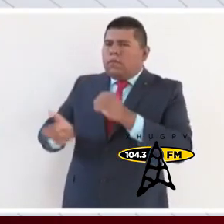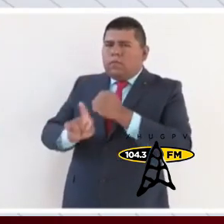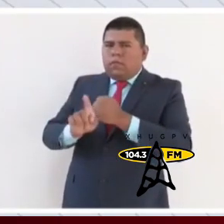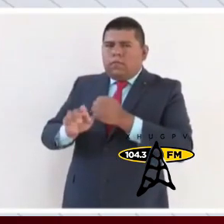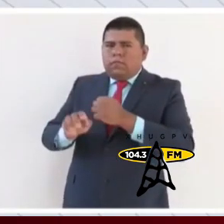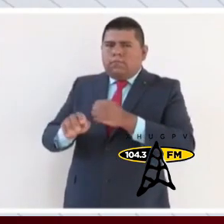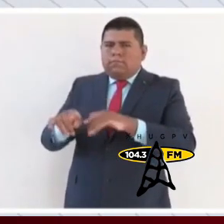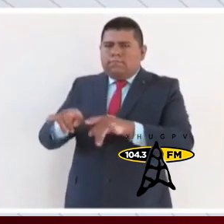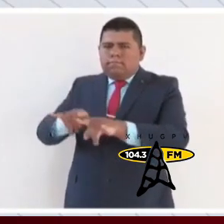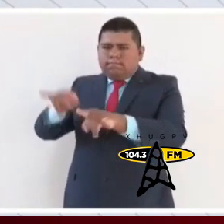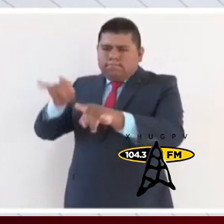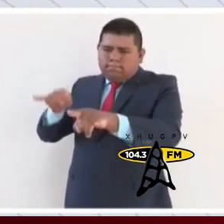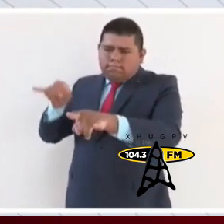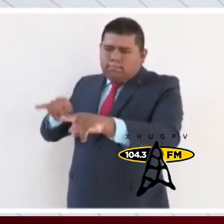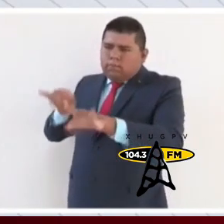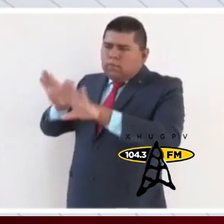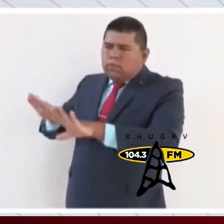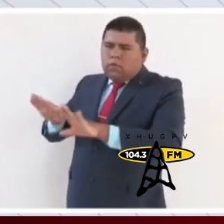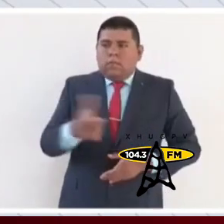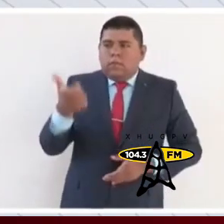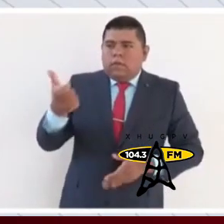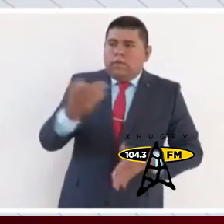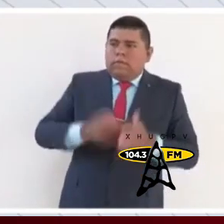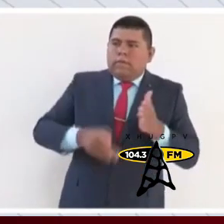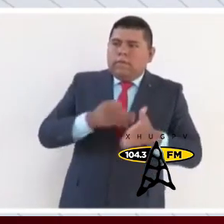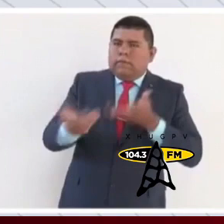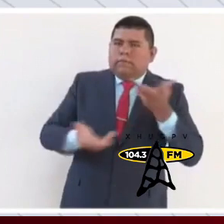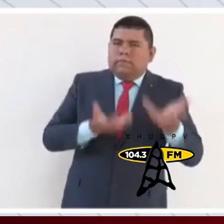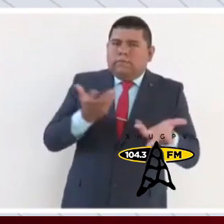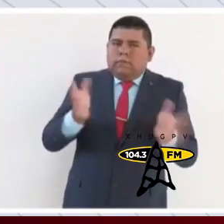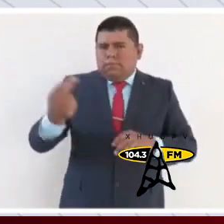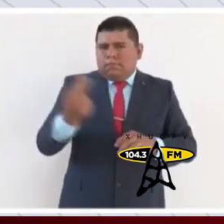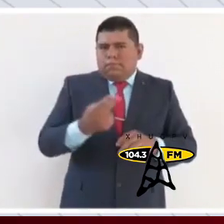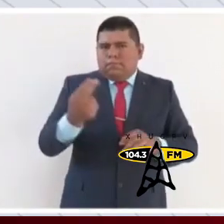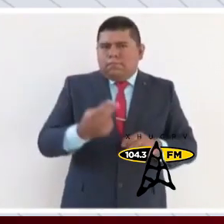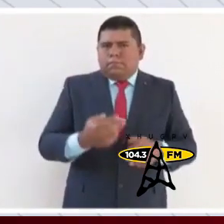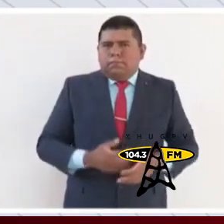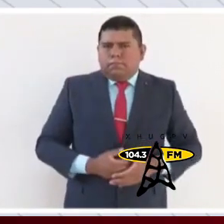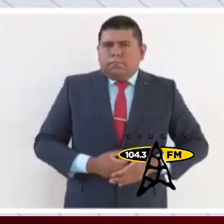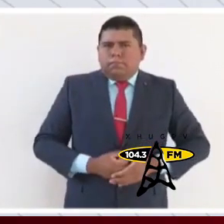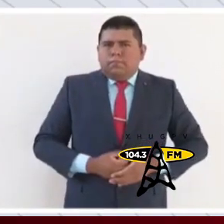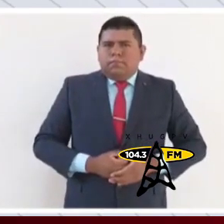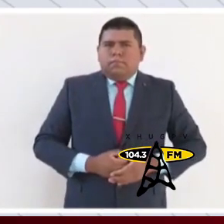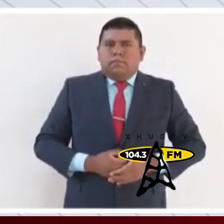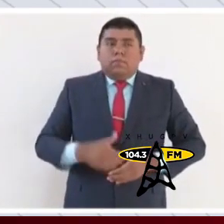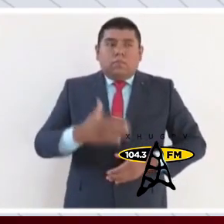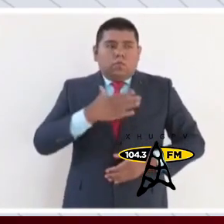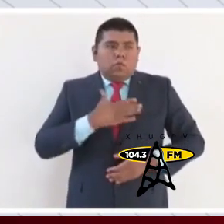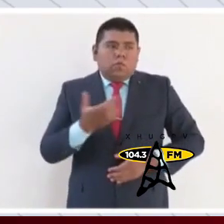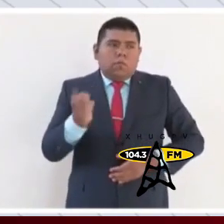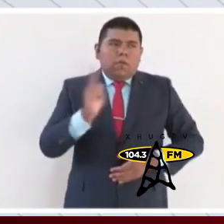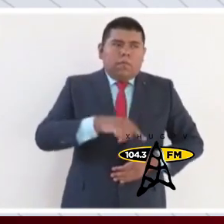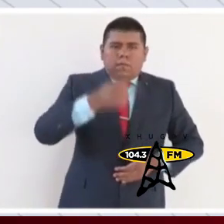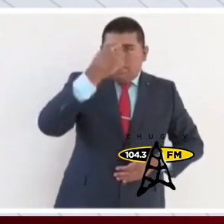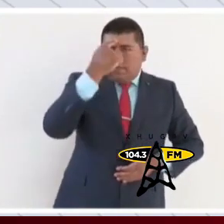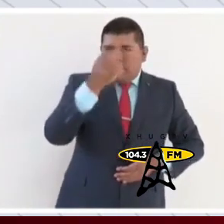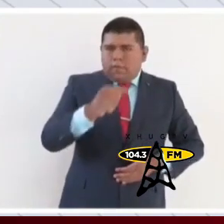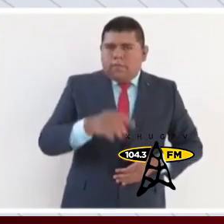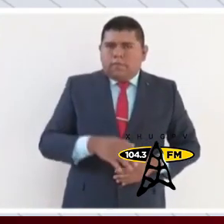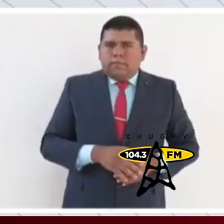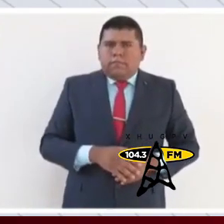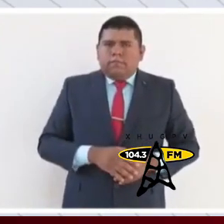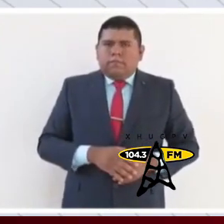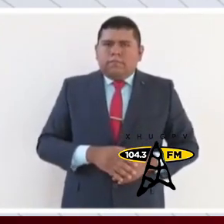por lo que solicitó reconsiderar el aumento. Finalmente, aprovechó para manifestar su desacuerdo con la deficiente conservación